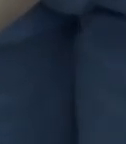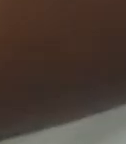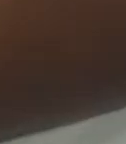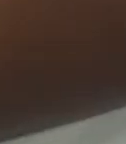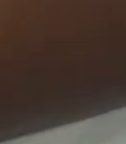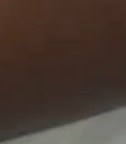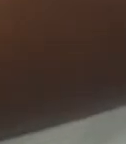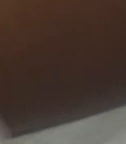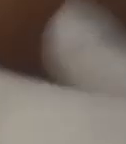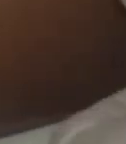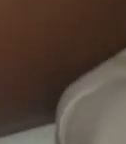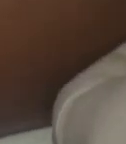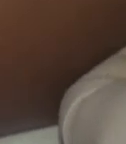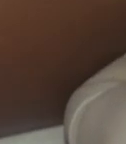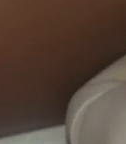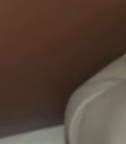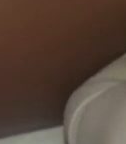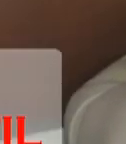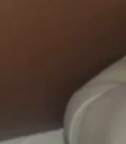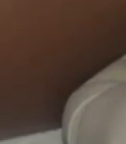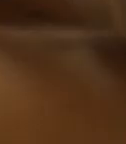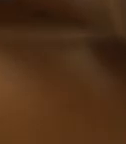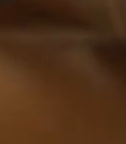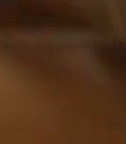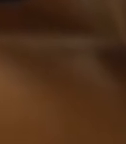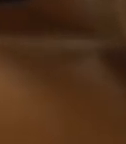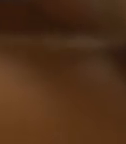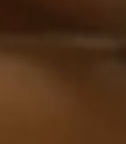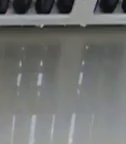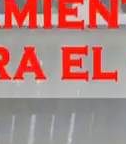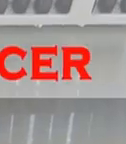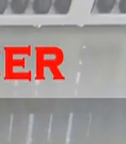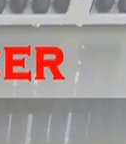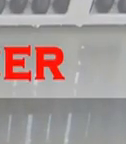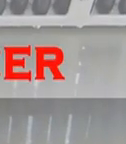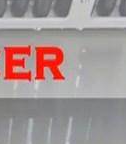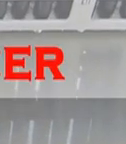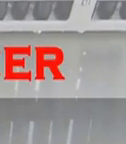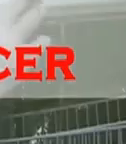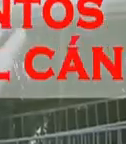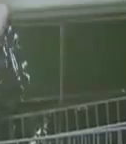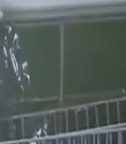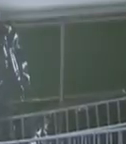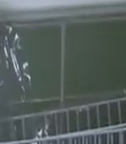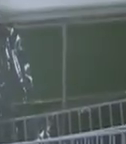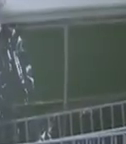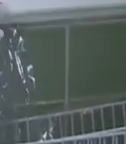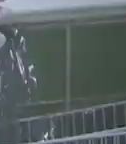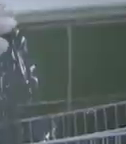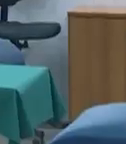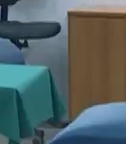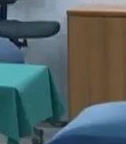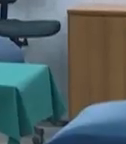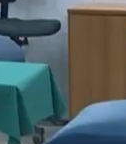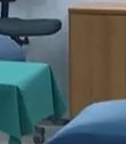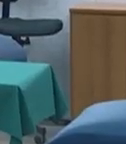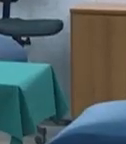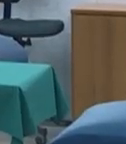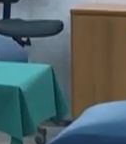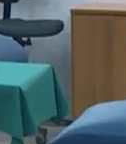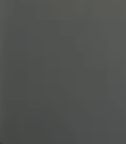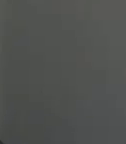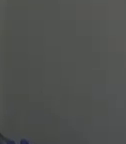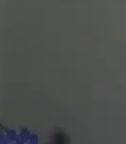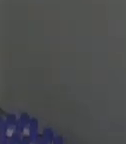vidas. Se usa en el programa materno-infantil, cirugías, tratamientos contra el cáncer, trasplante de órganos y